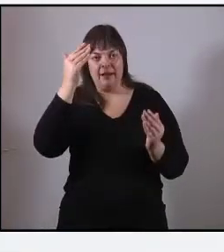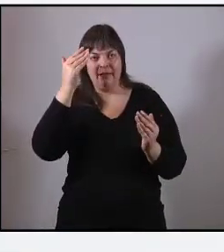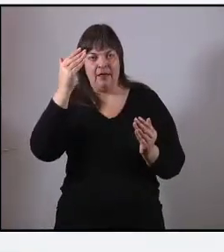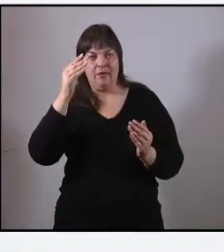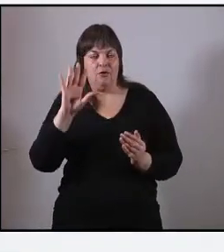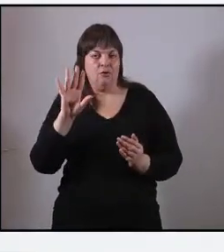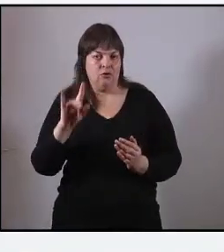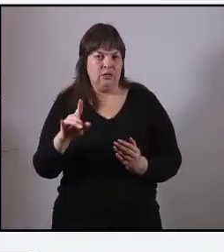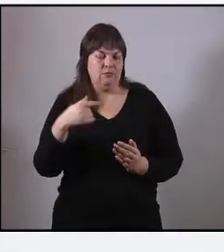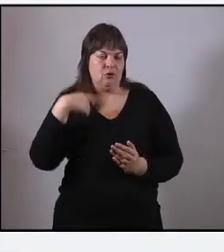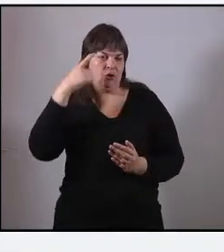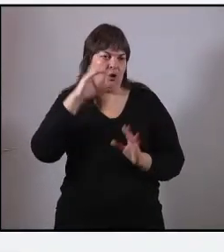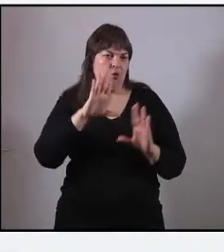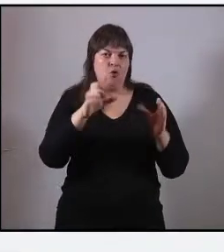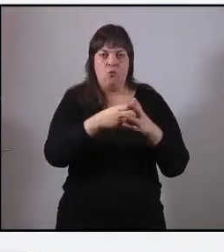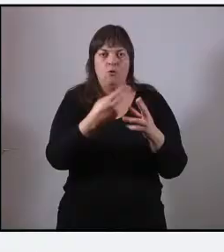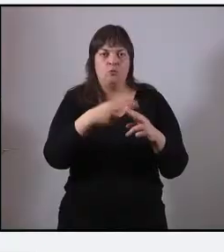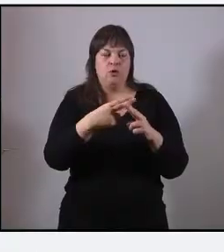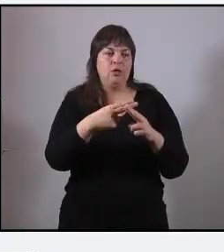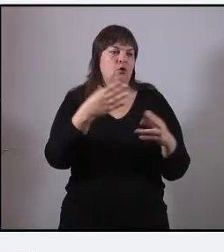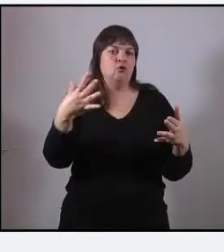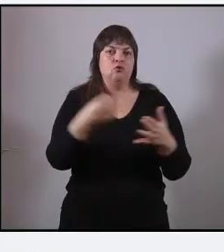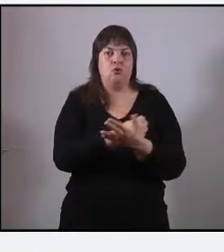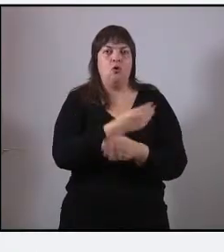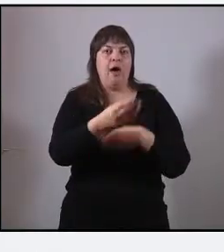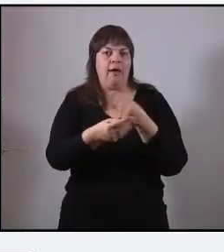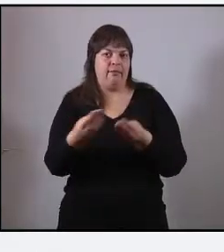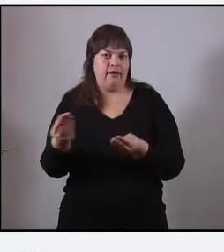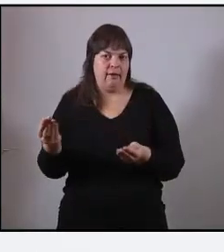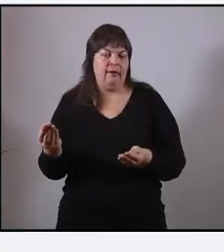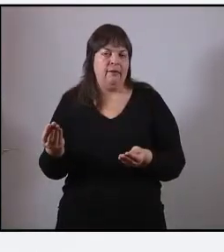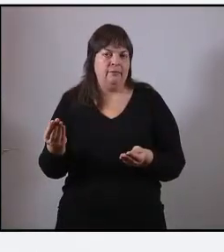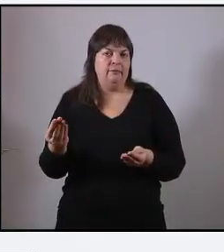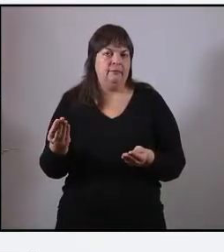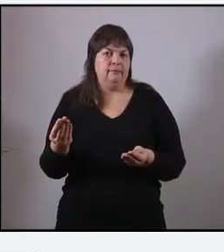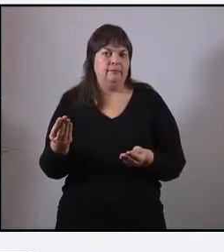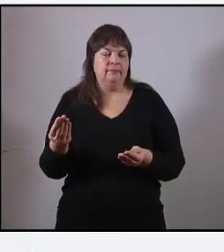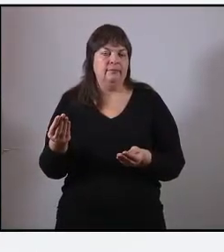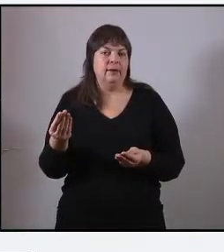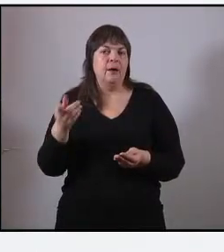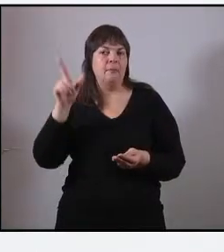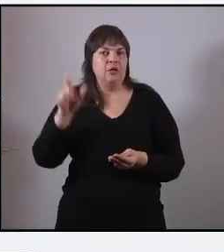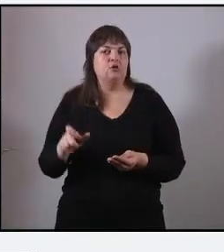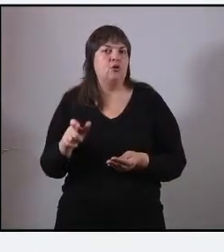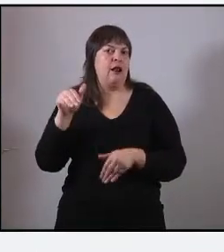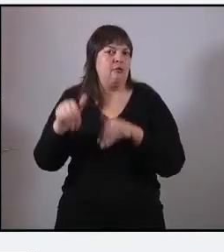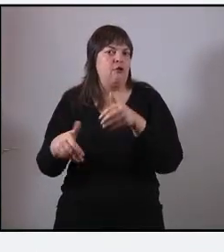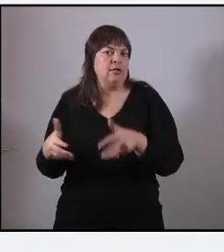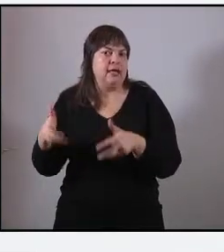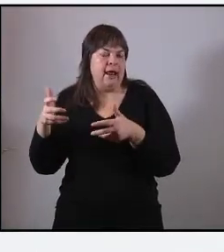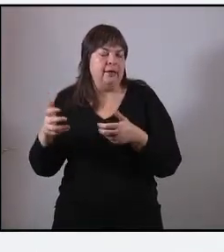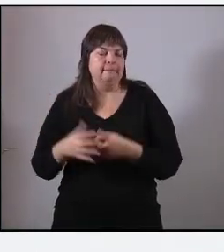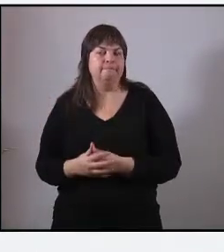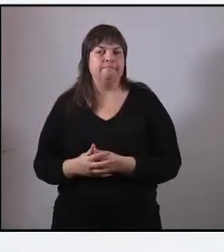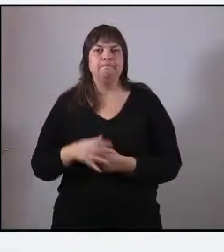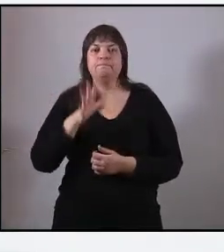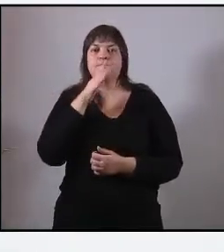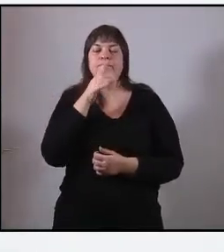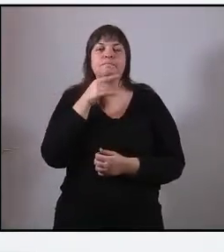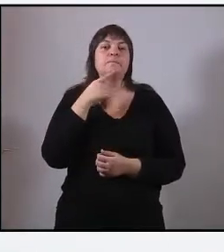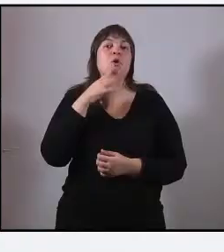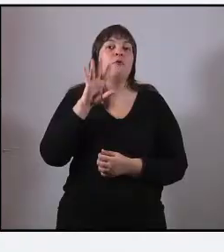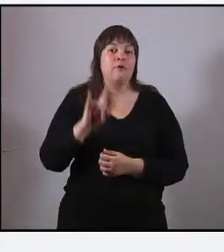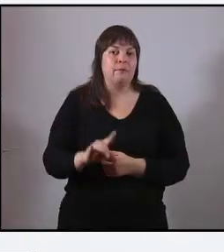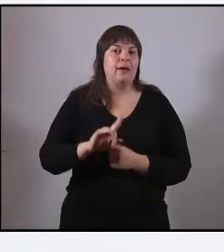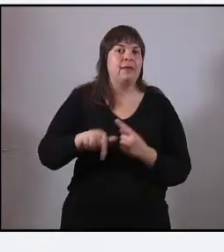creo que todos los partidos políticos deberían, por supuesto, trasladar a la persona que ha ganado las elecciones. Ahora le confirmamos. Y en cuanto a